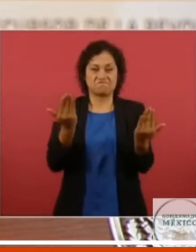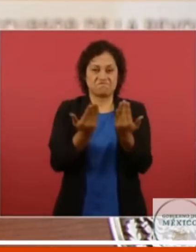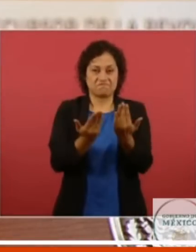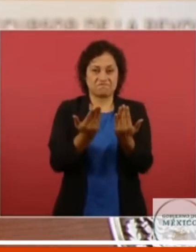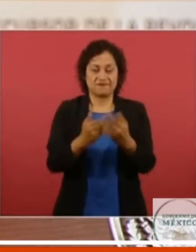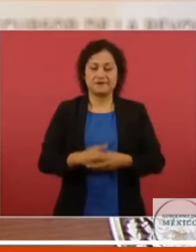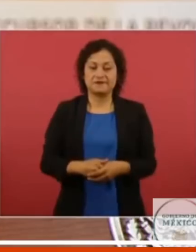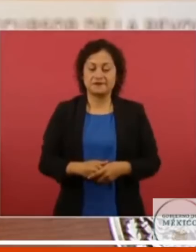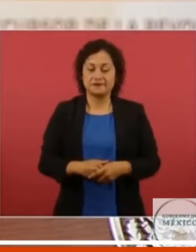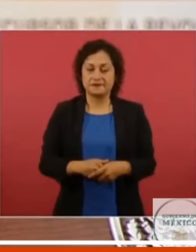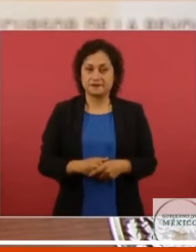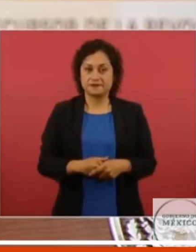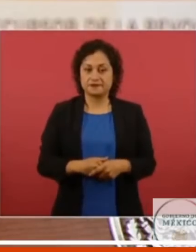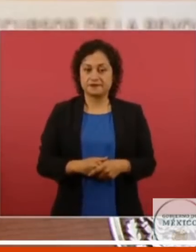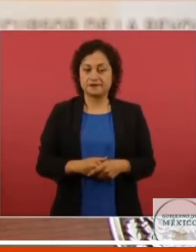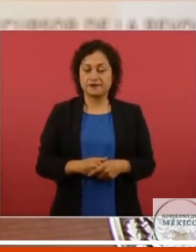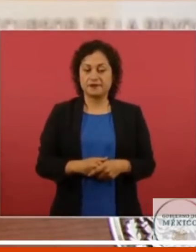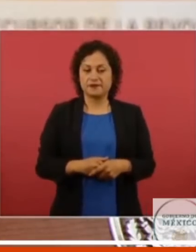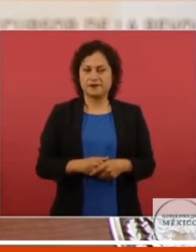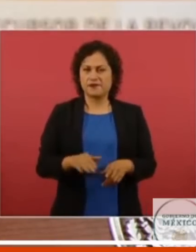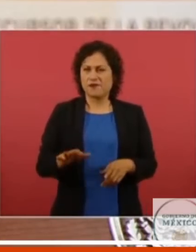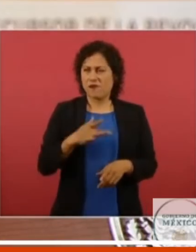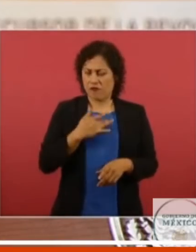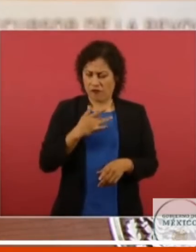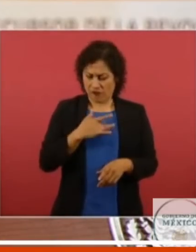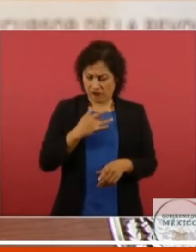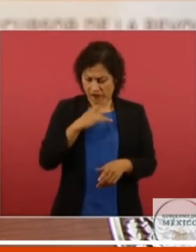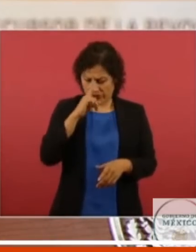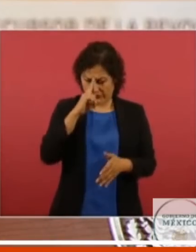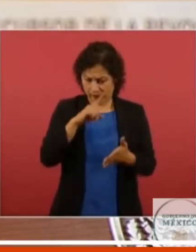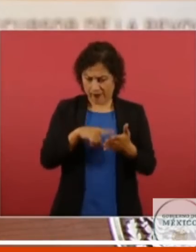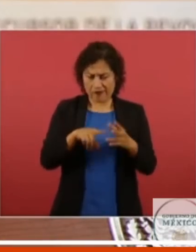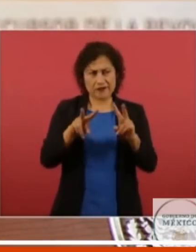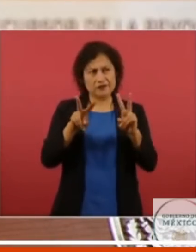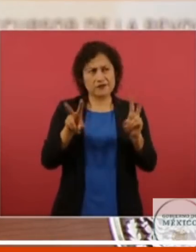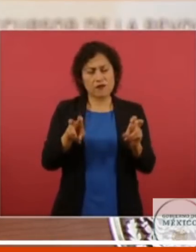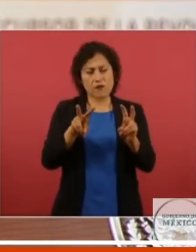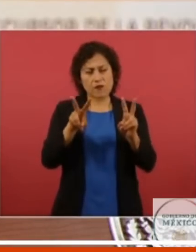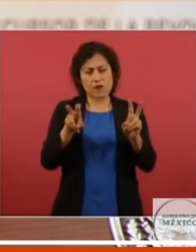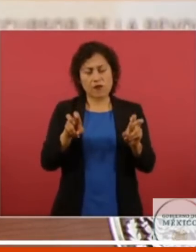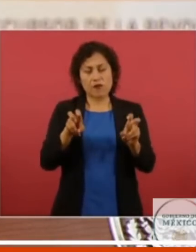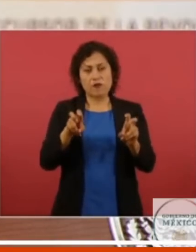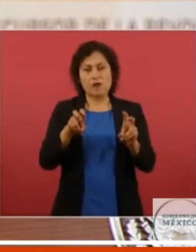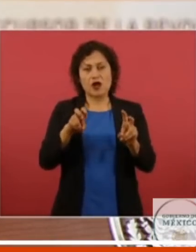yo creo que fue por lo de la visita a Sinaloa.